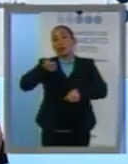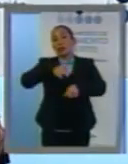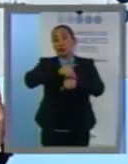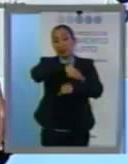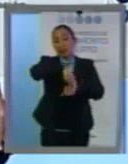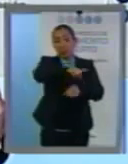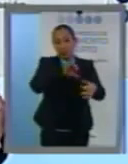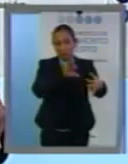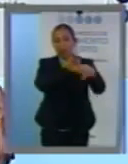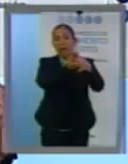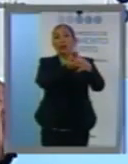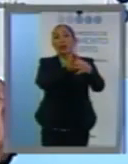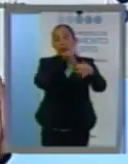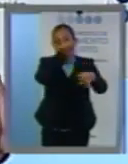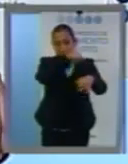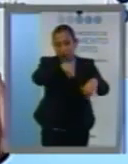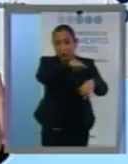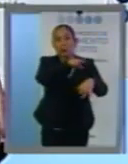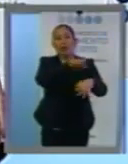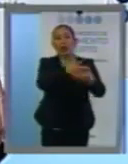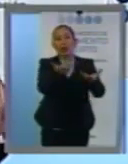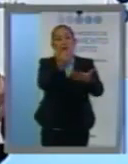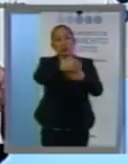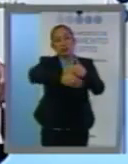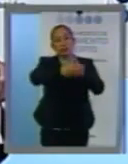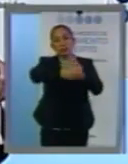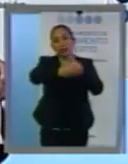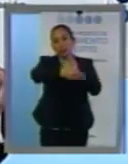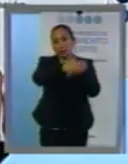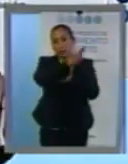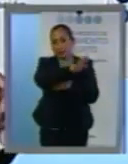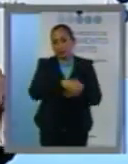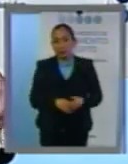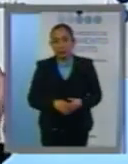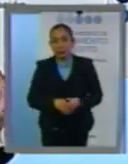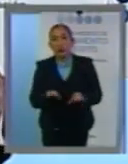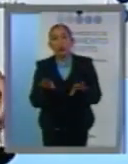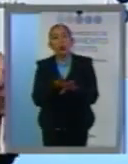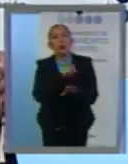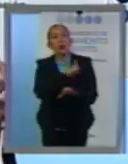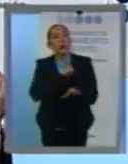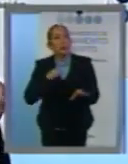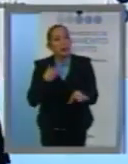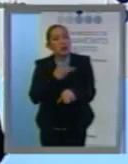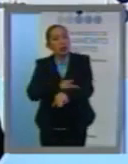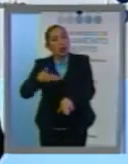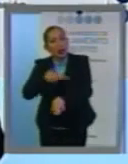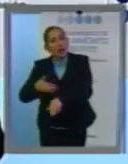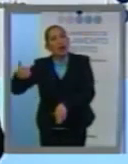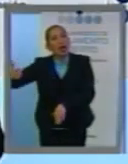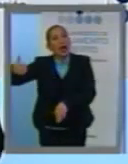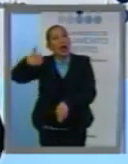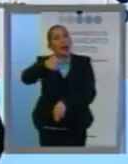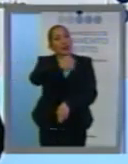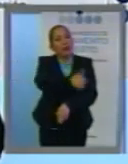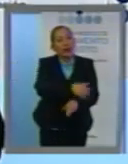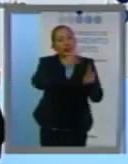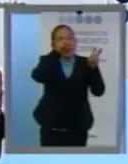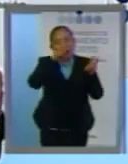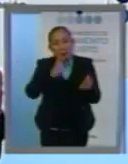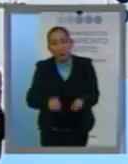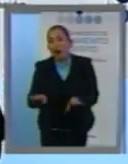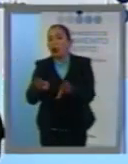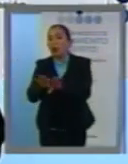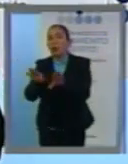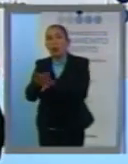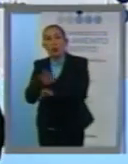que ya lo estamos haciendo, qué debe de contener los expedientes que vamos a turnar allá, cómo debemos de tramitar cada uno de los aspectos, cómo podemos